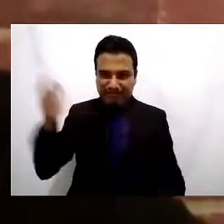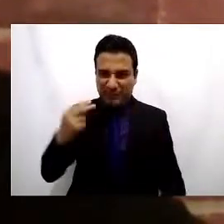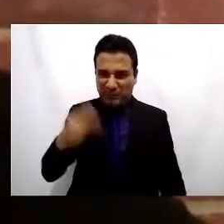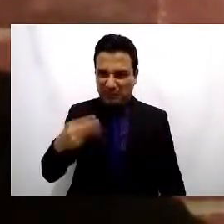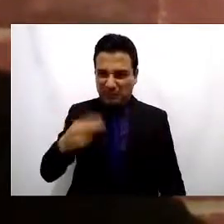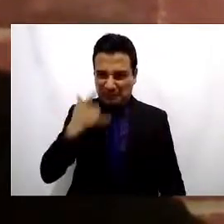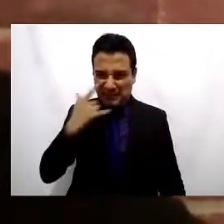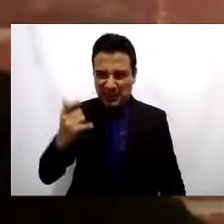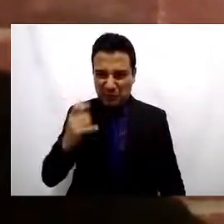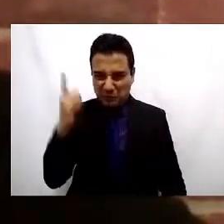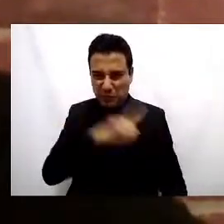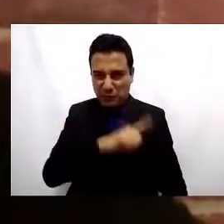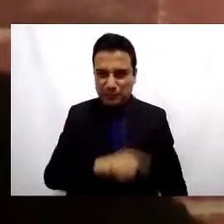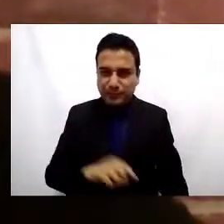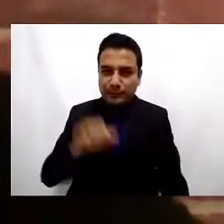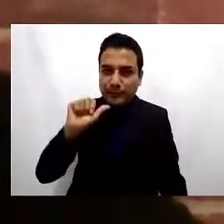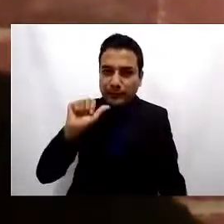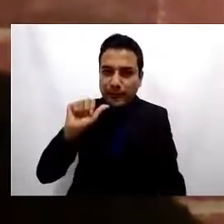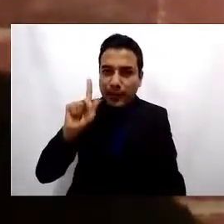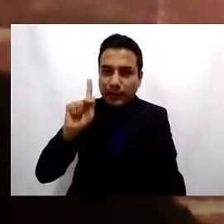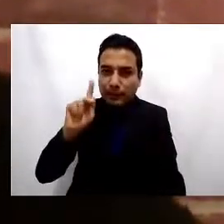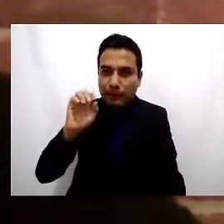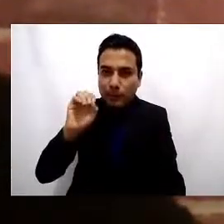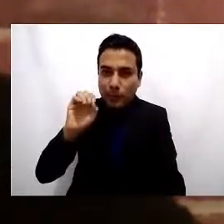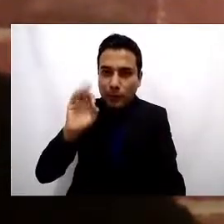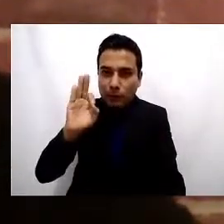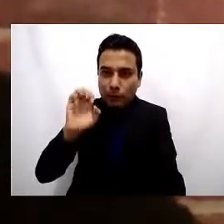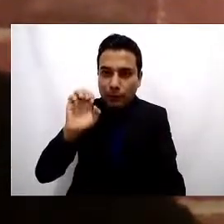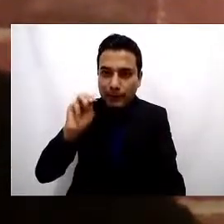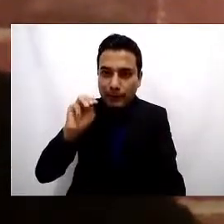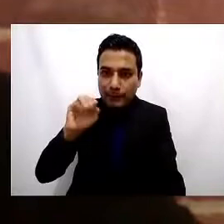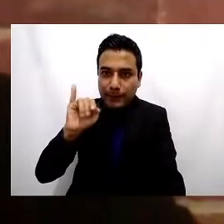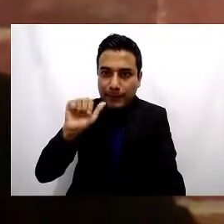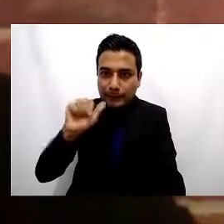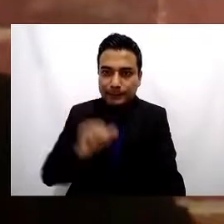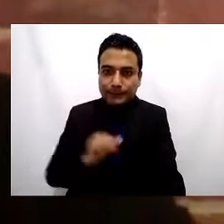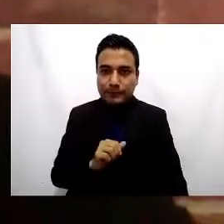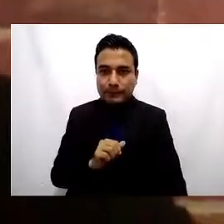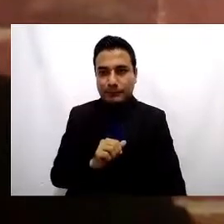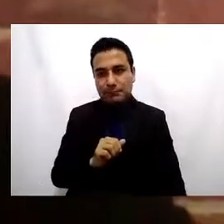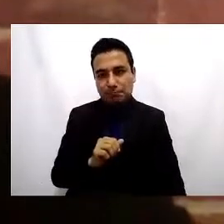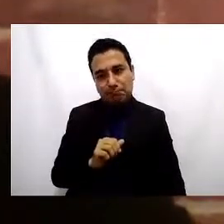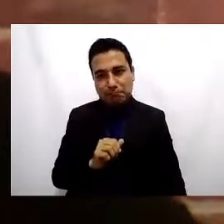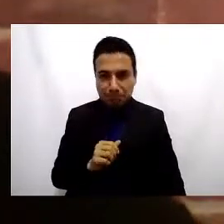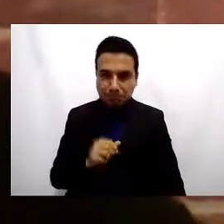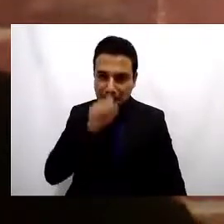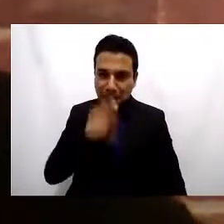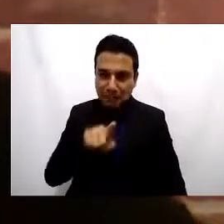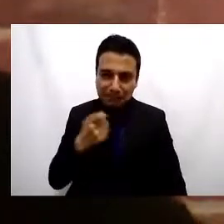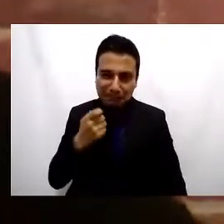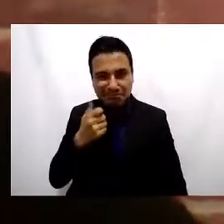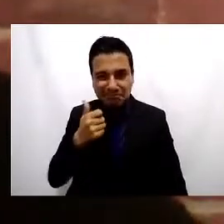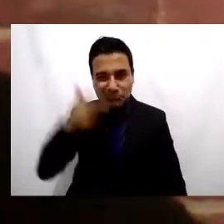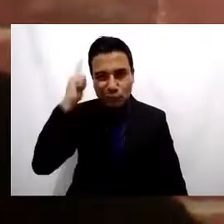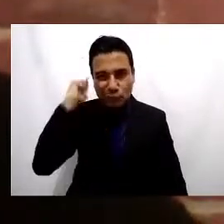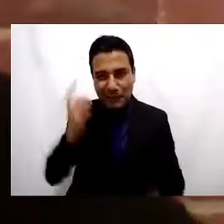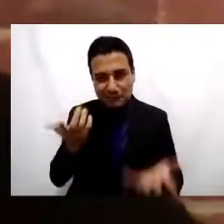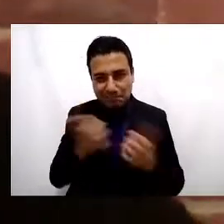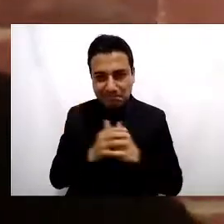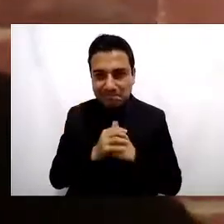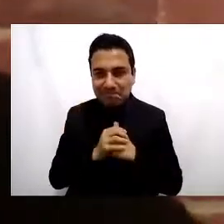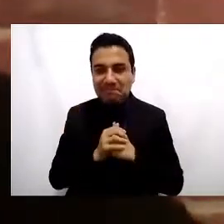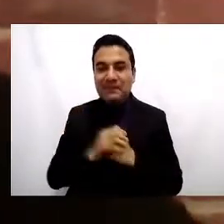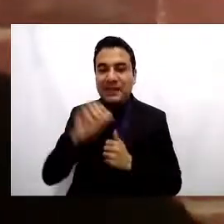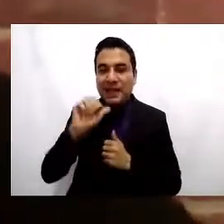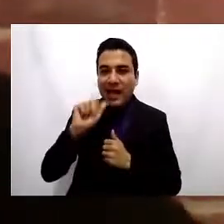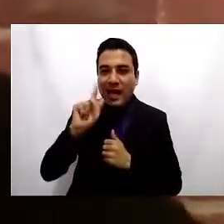feo y se llama apofenia. Y es también un síntoma de locura. La apofenia es la